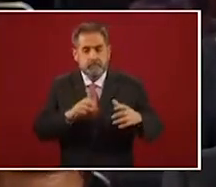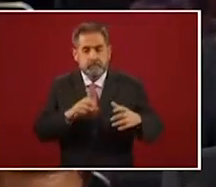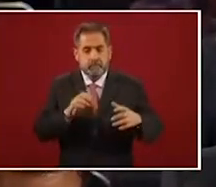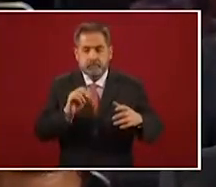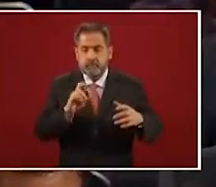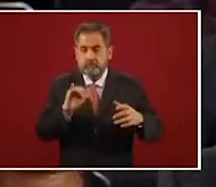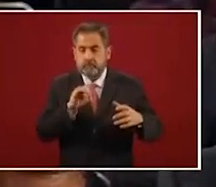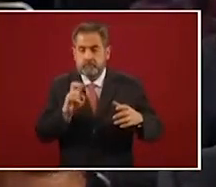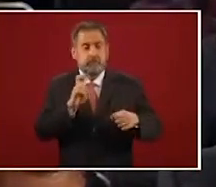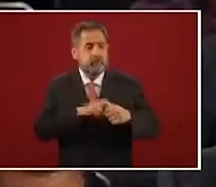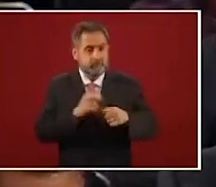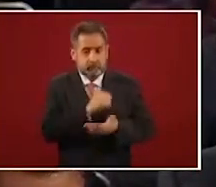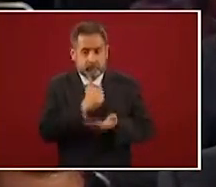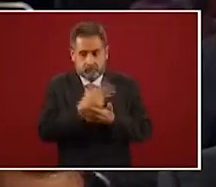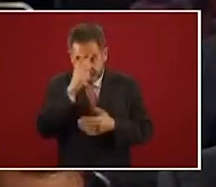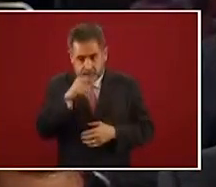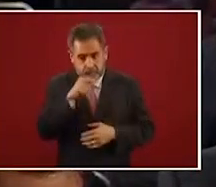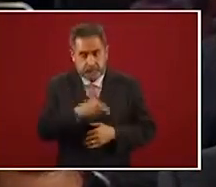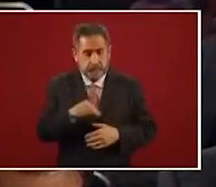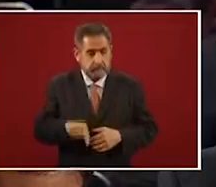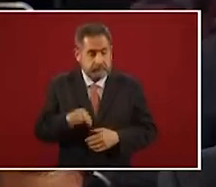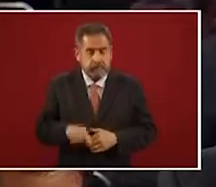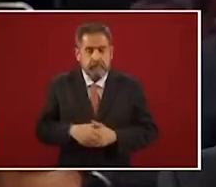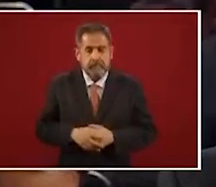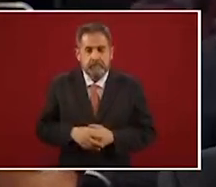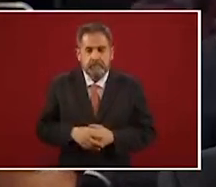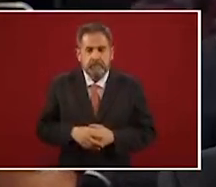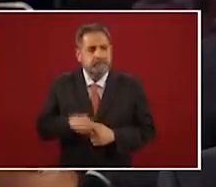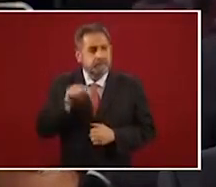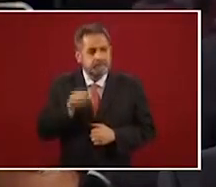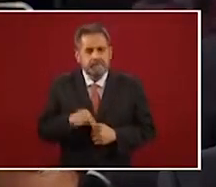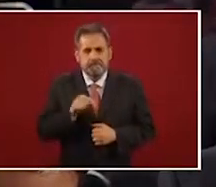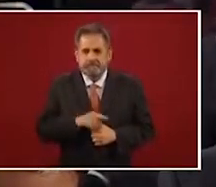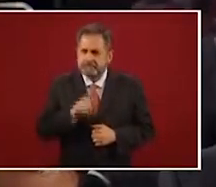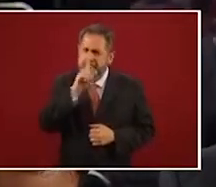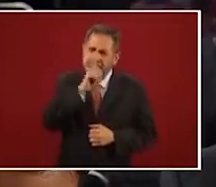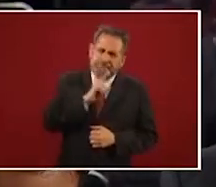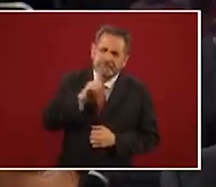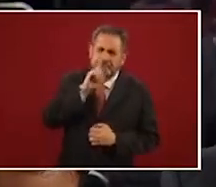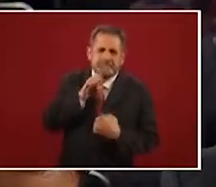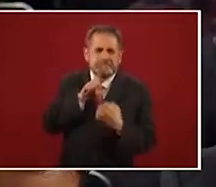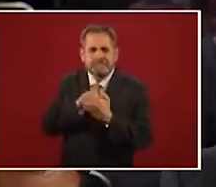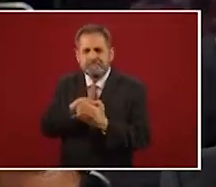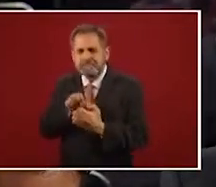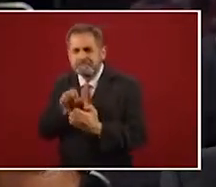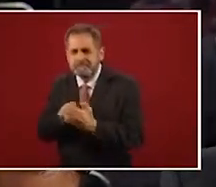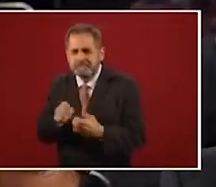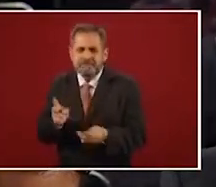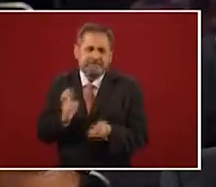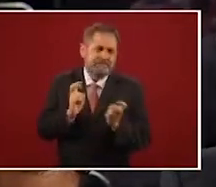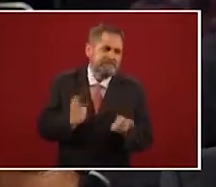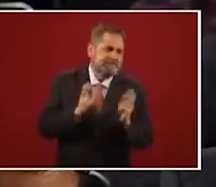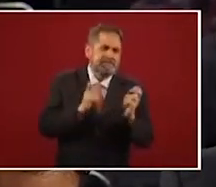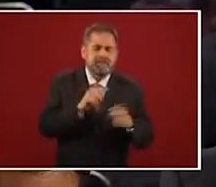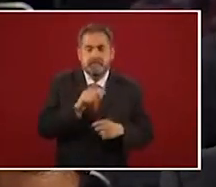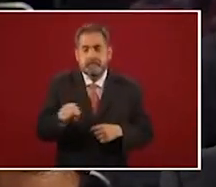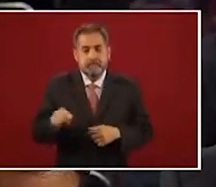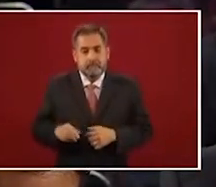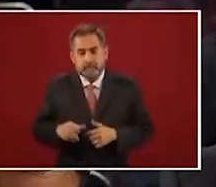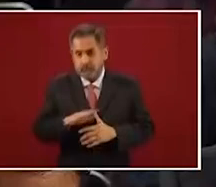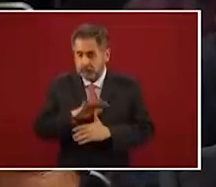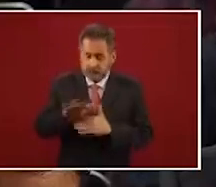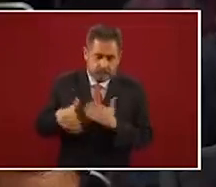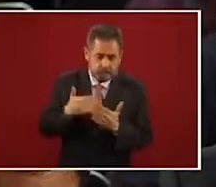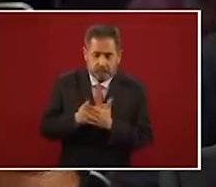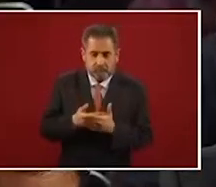de México. Este señor se ha dedicado a mentir, a robar. Todo está